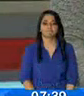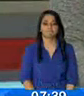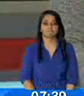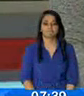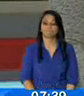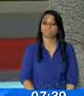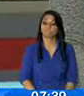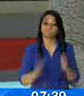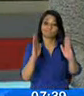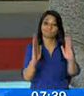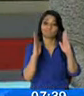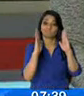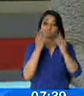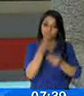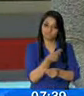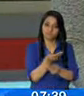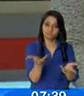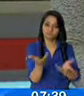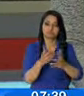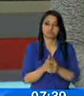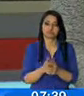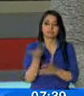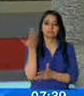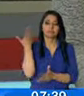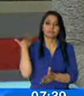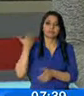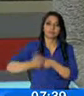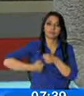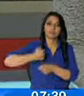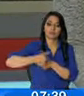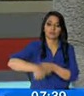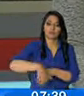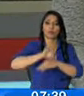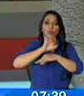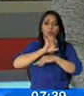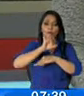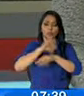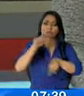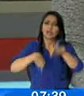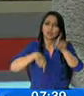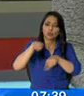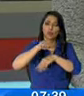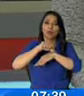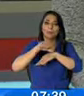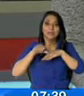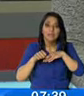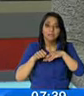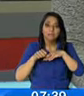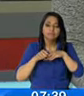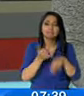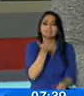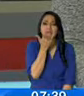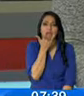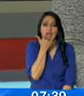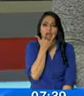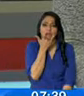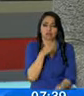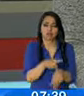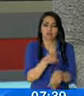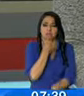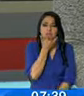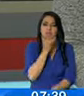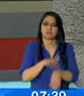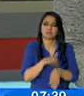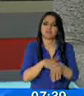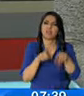y ponga atención al siguiente reportaje en los últimos años en el Ecuador se han dado varios casos de negligencia médica de personas que se han sometido